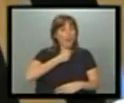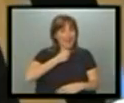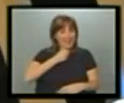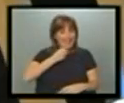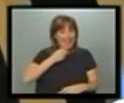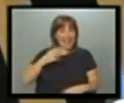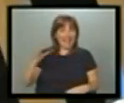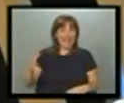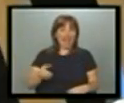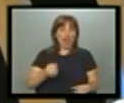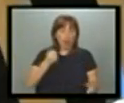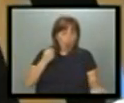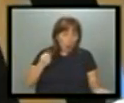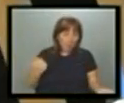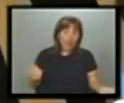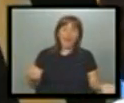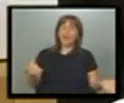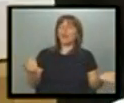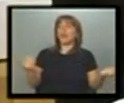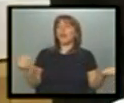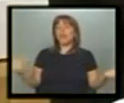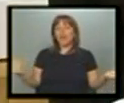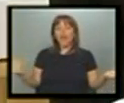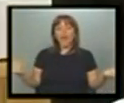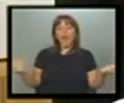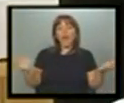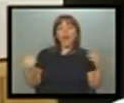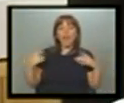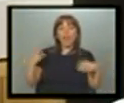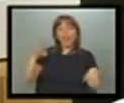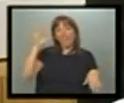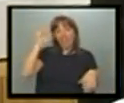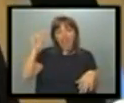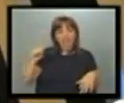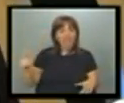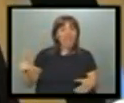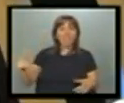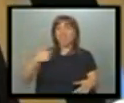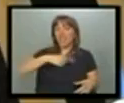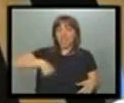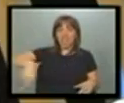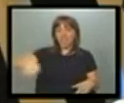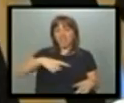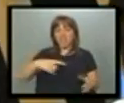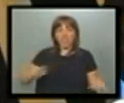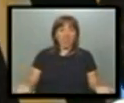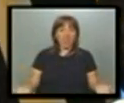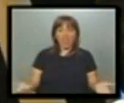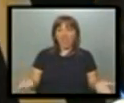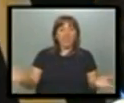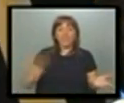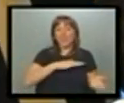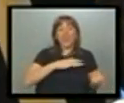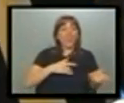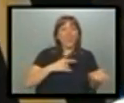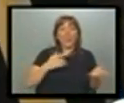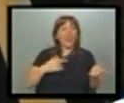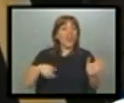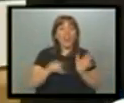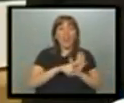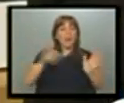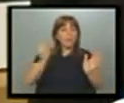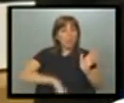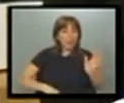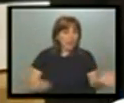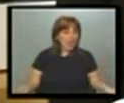vayan a expropiarlo y le vayan a pagar, ¿correcto? No, sí, sí, porque en locura. Tal caso, la matriz de todo esto, ¿qué es? Es una operación ilícita. Claro, o sea, al contrario, hay